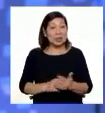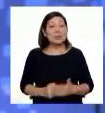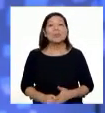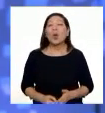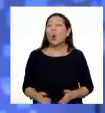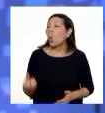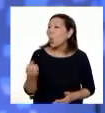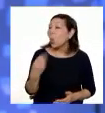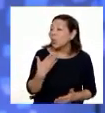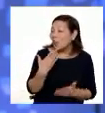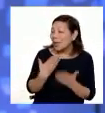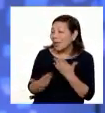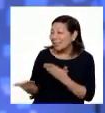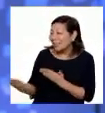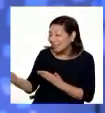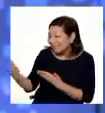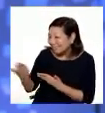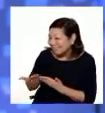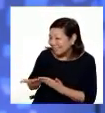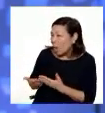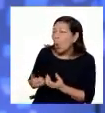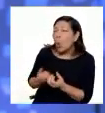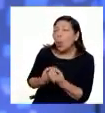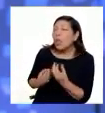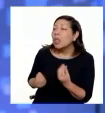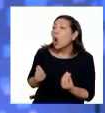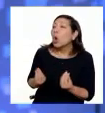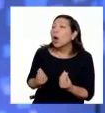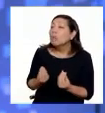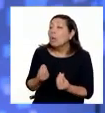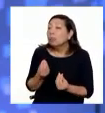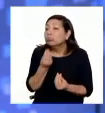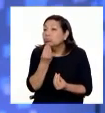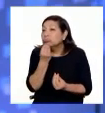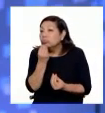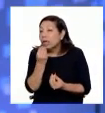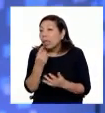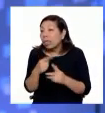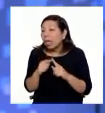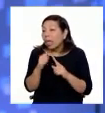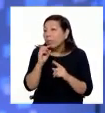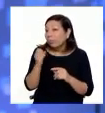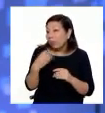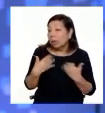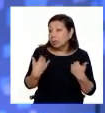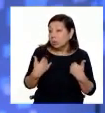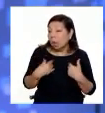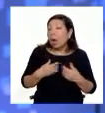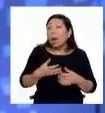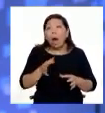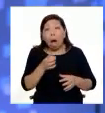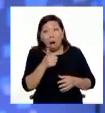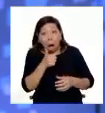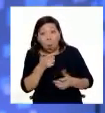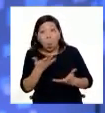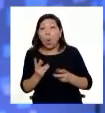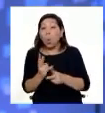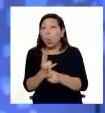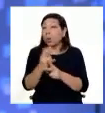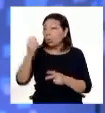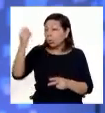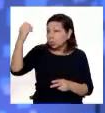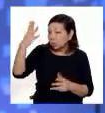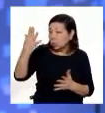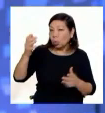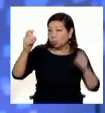Doctora, coméntenos, bienvenida al programa. Coméntenos cómo nos hidratamos, porque el doctor nos decía que debemos estar hidratados, cuidarnos del